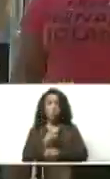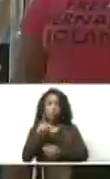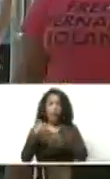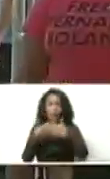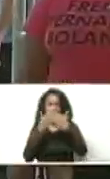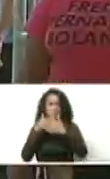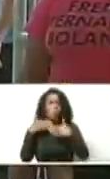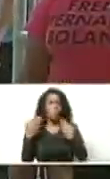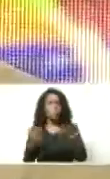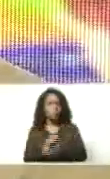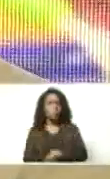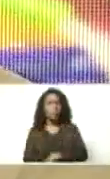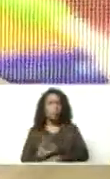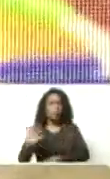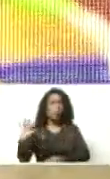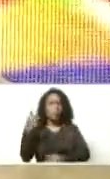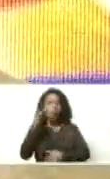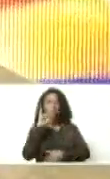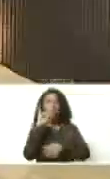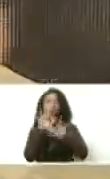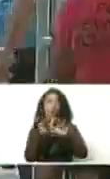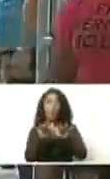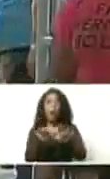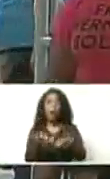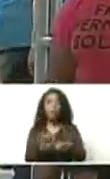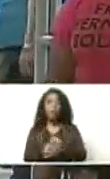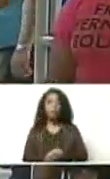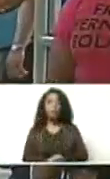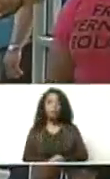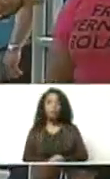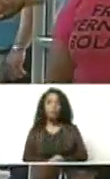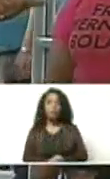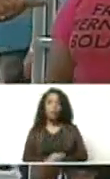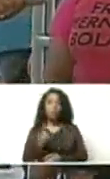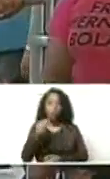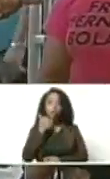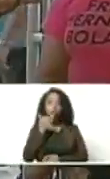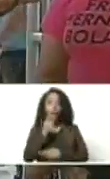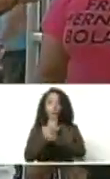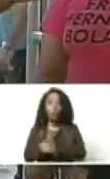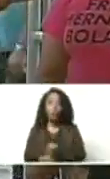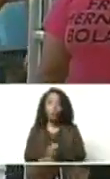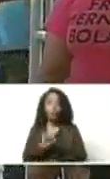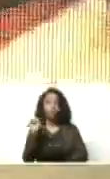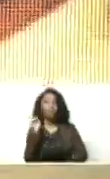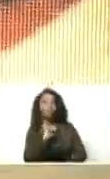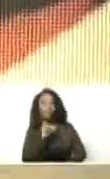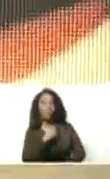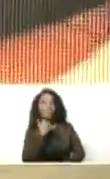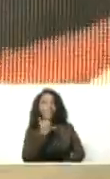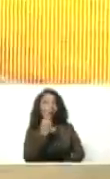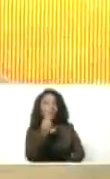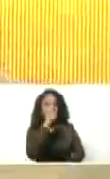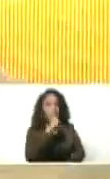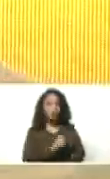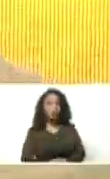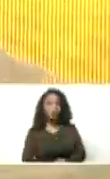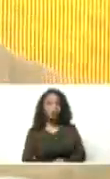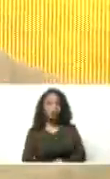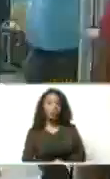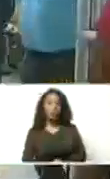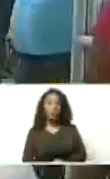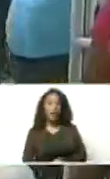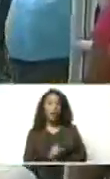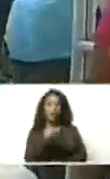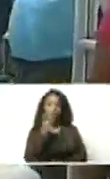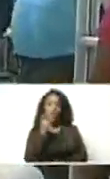qué? Quinto de informática. Quinto de informática. ¿Estás por graduarte? Sí, ya me falta un año. ¿Te